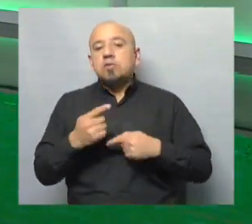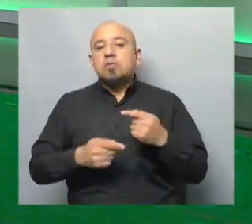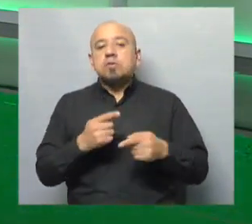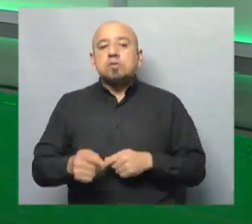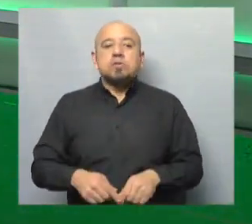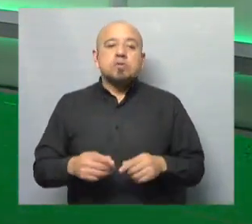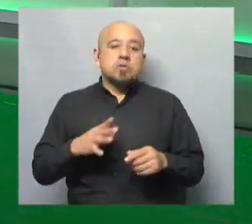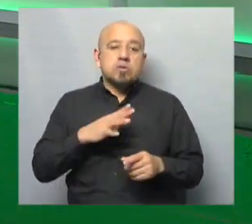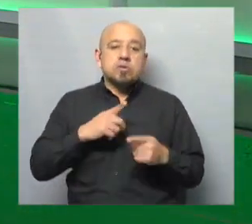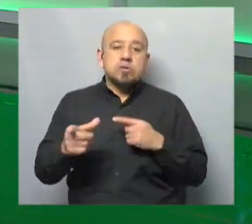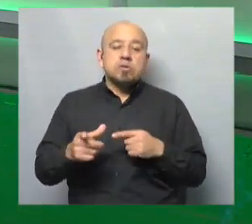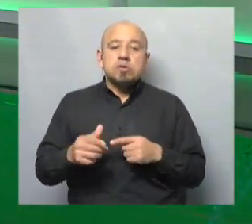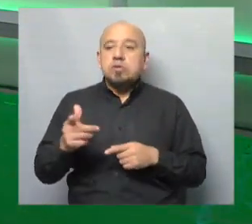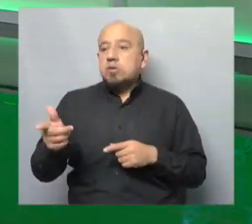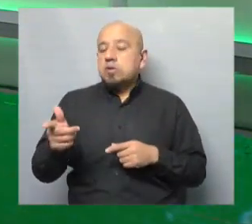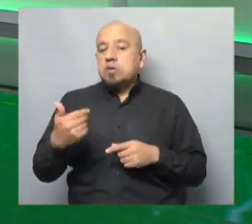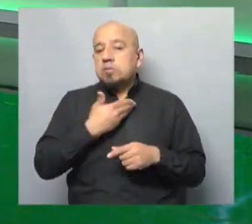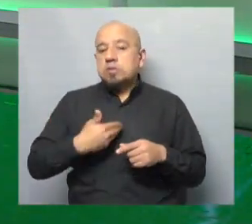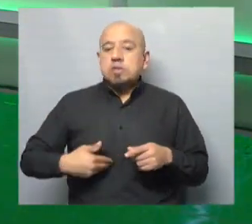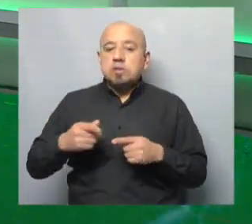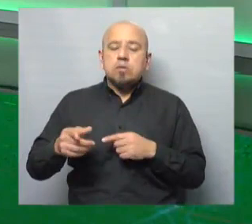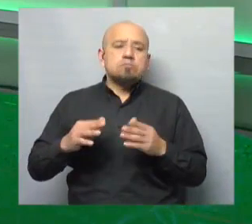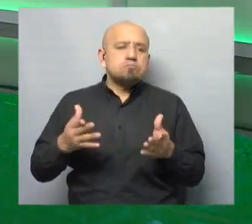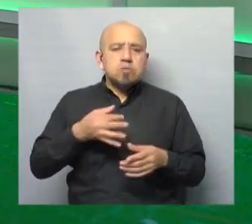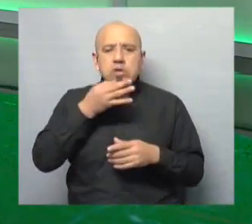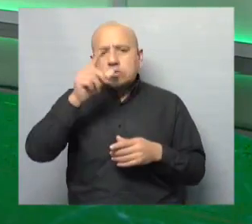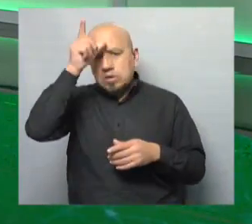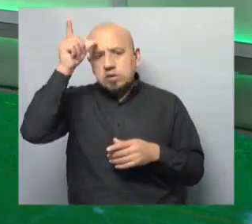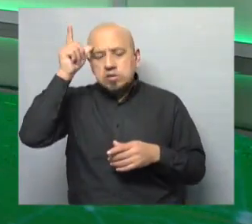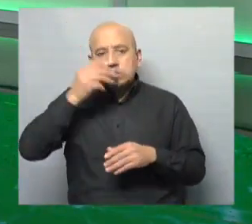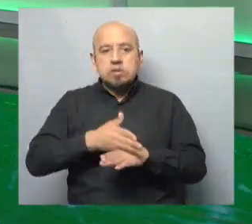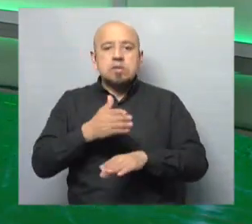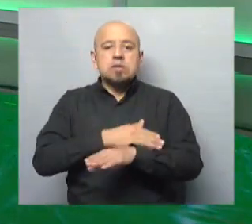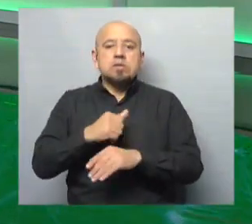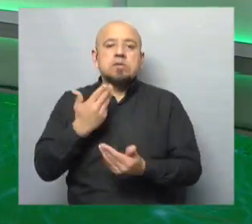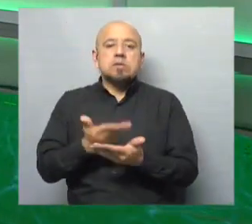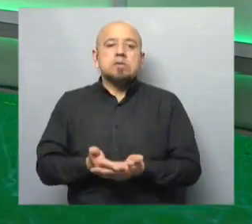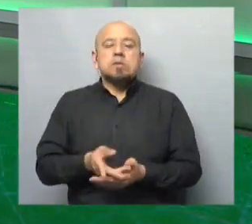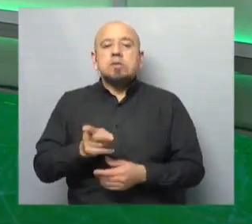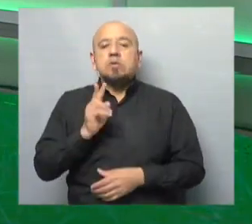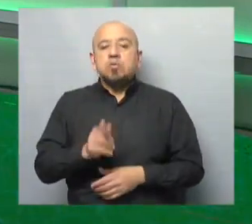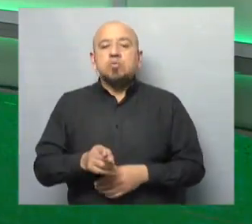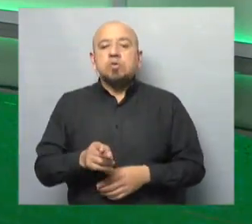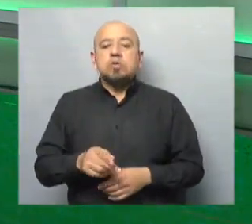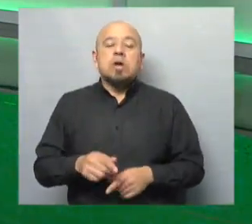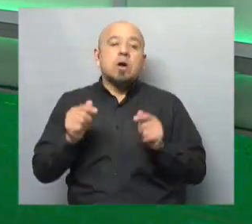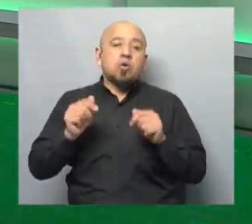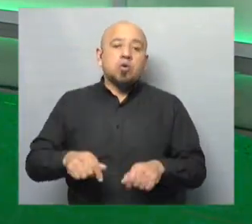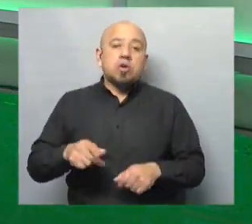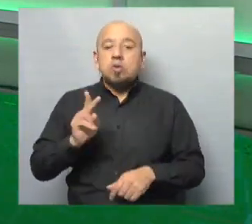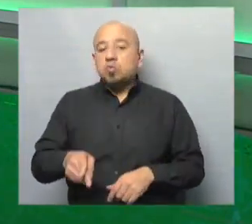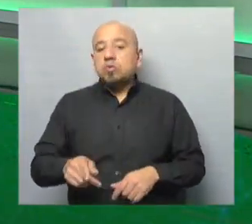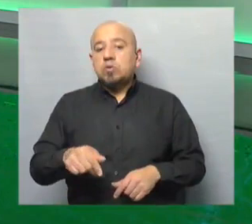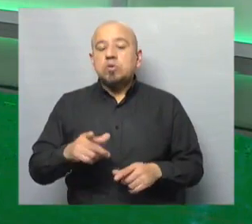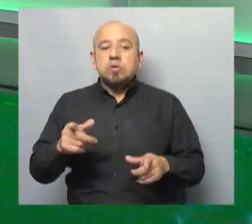hoy lo que vimos las palabras del presidente luis lacalle pou fueron algo anteriores a que presentara su renuncia el hasta hoy director general